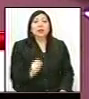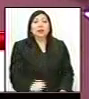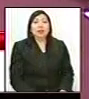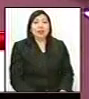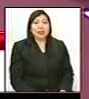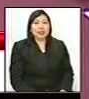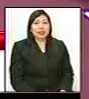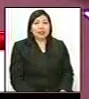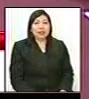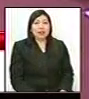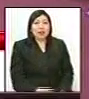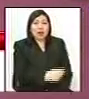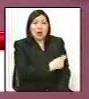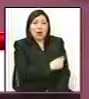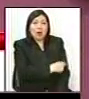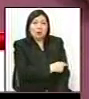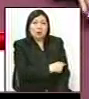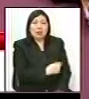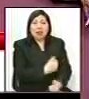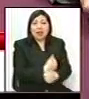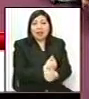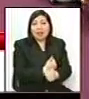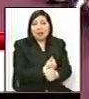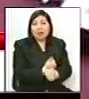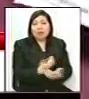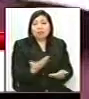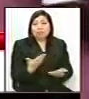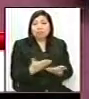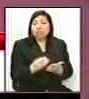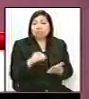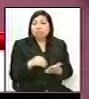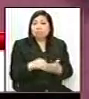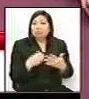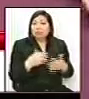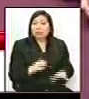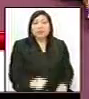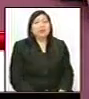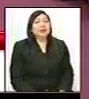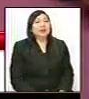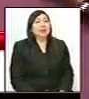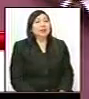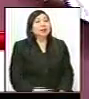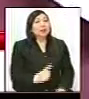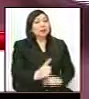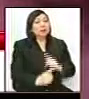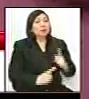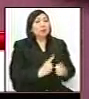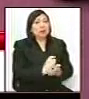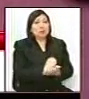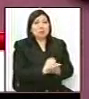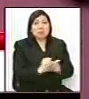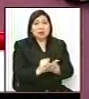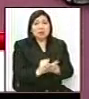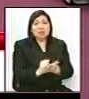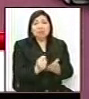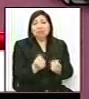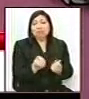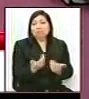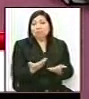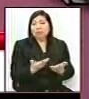presupuesto. El Hospital Regional de Ayacucho, bueno, que estamos concluyendo ya, vamos a inaugurarlo el próximo mes, presidente, que nos ha